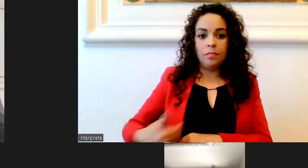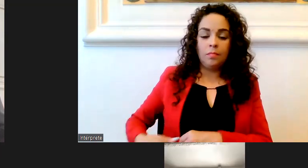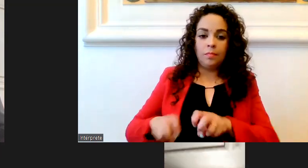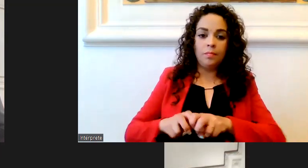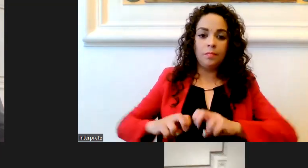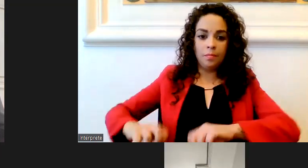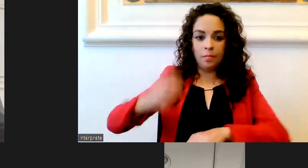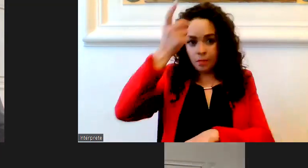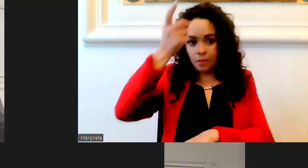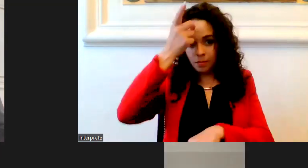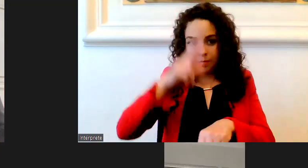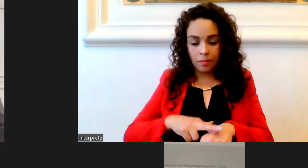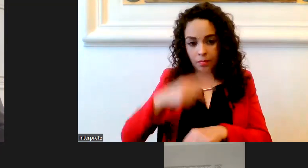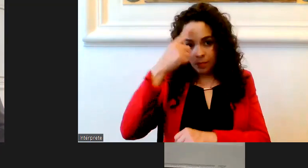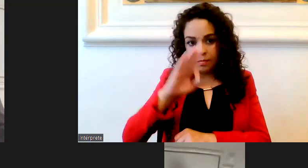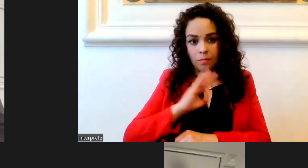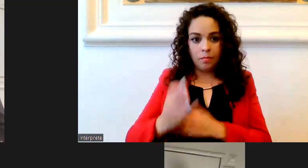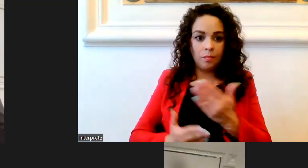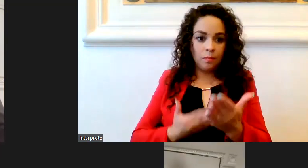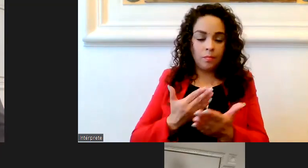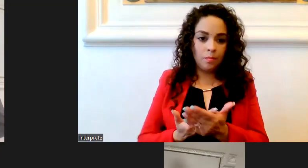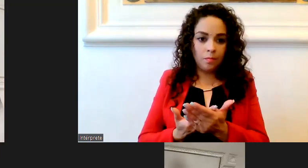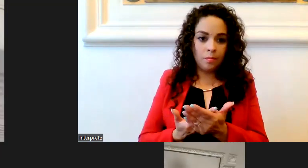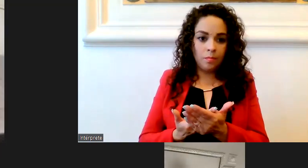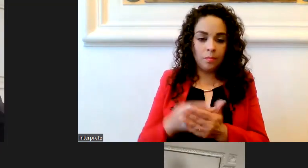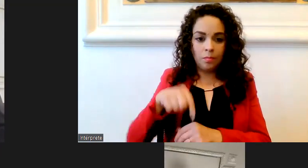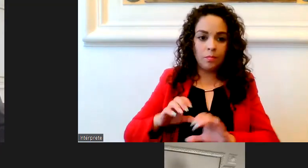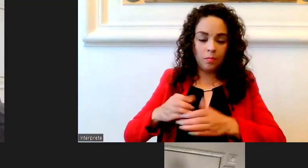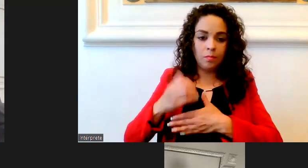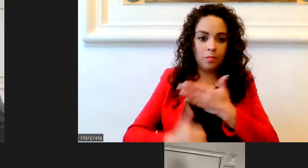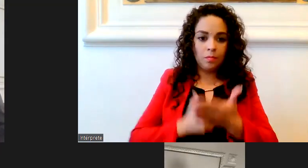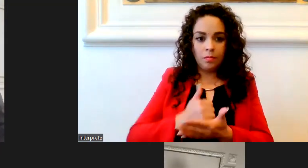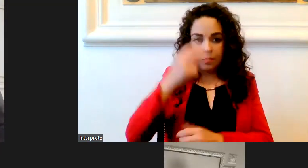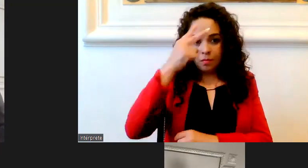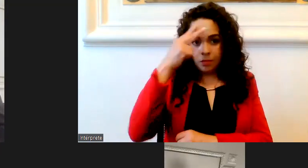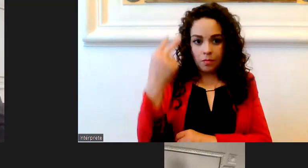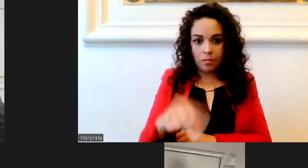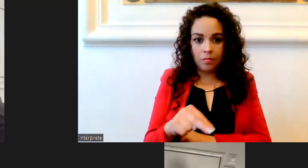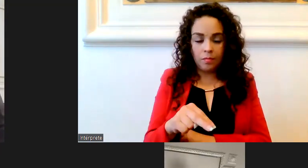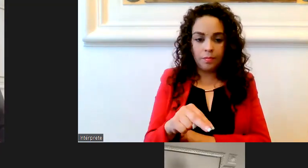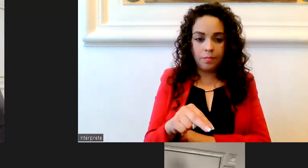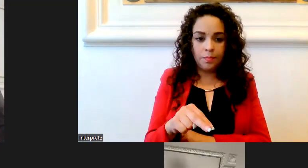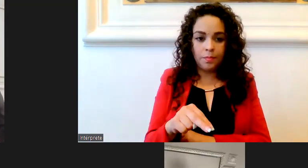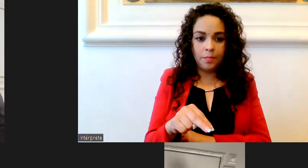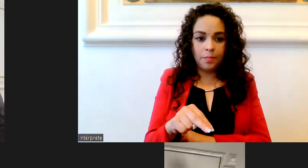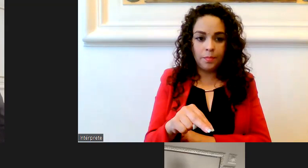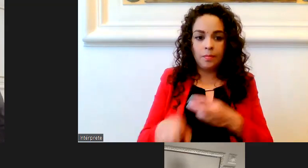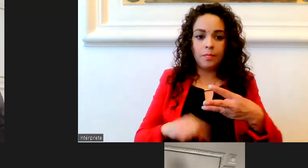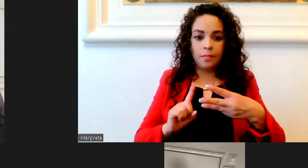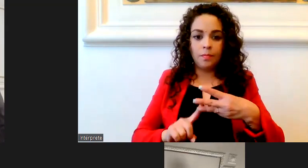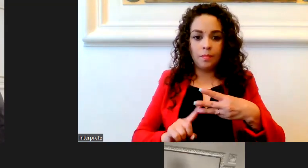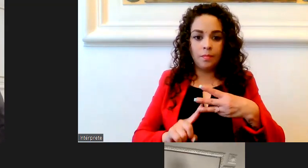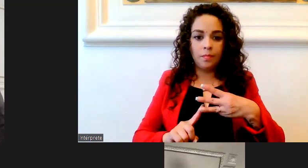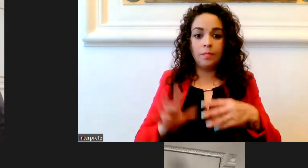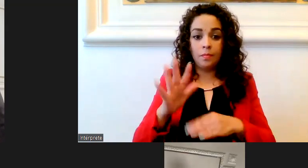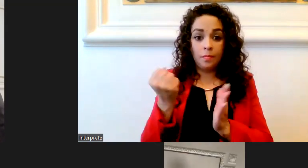someta a consideración del Pleno del Congreso de la Ciudad de México, segunda legislatura. Tercero, una vez aprobado por el Pleno del Congreso de la Ciudad